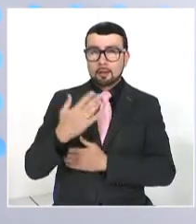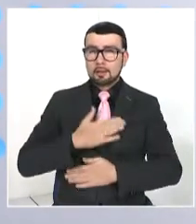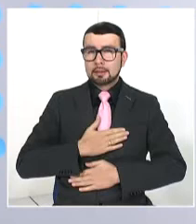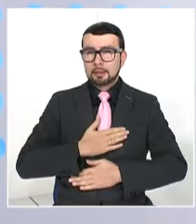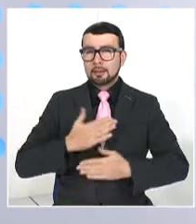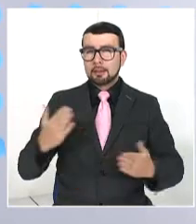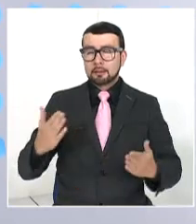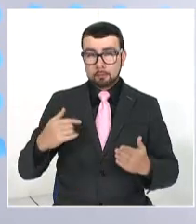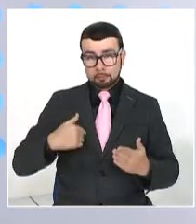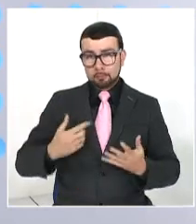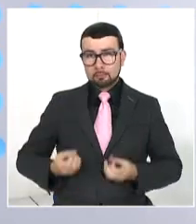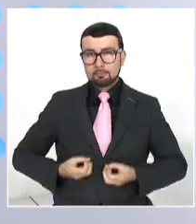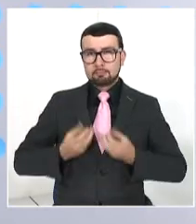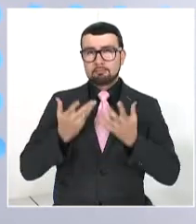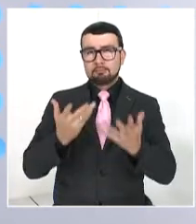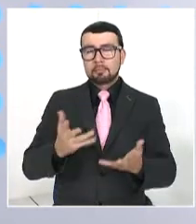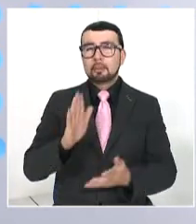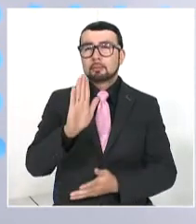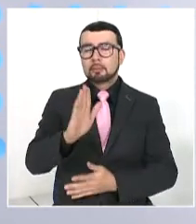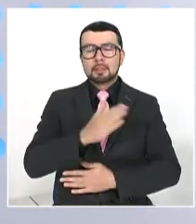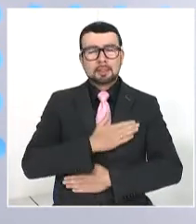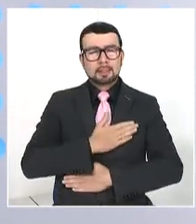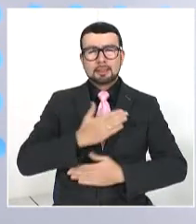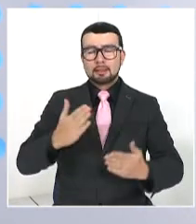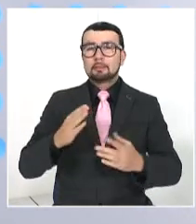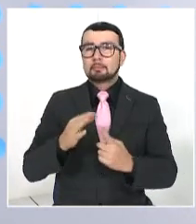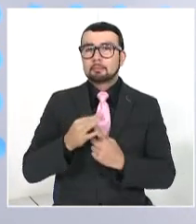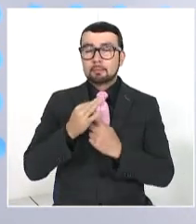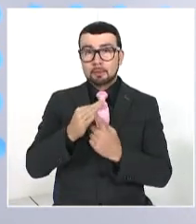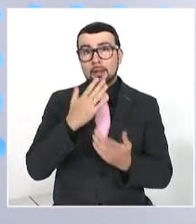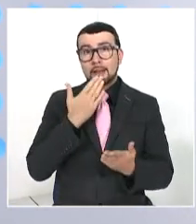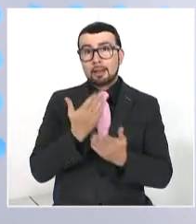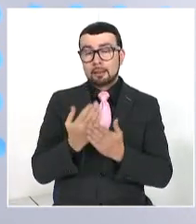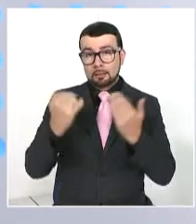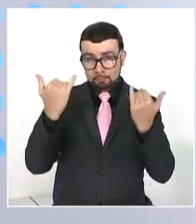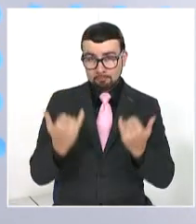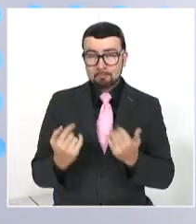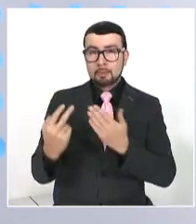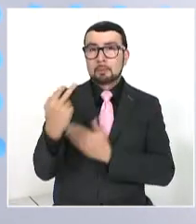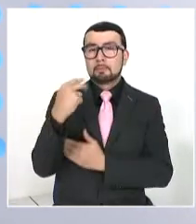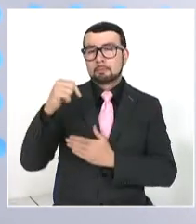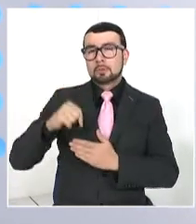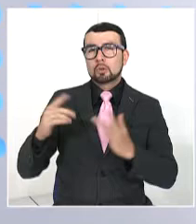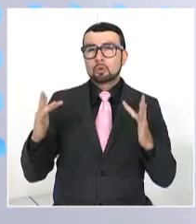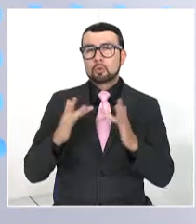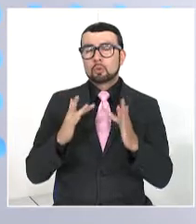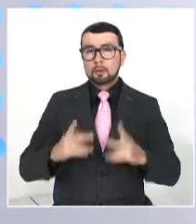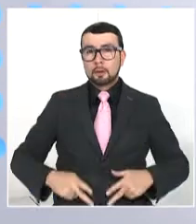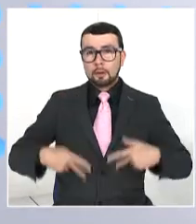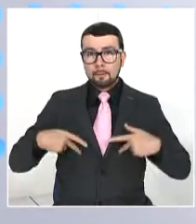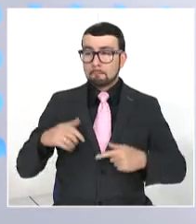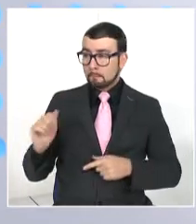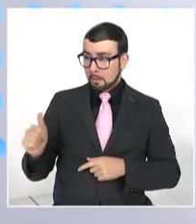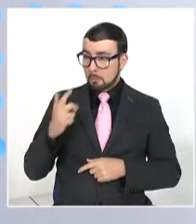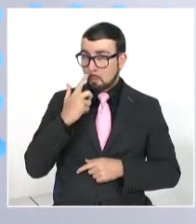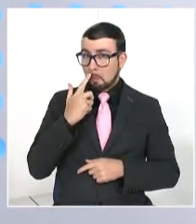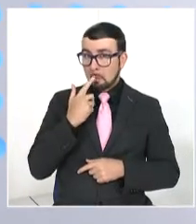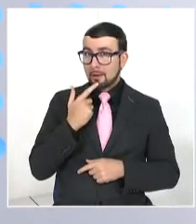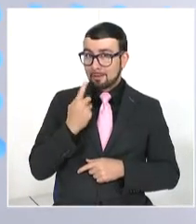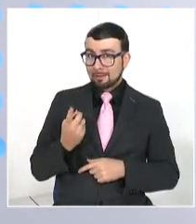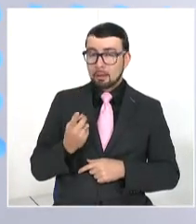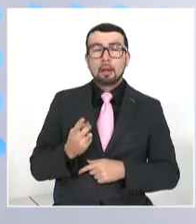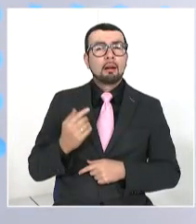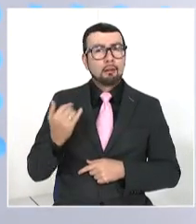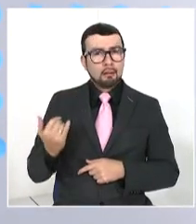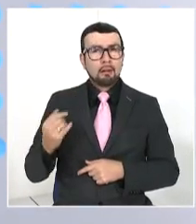y les envío un saludo muy especial. Gracias por estar con nosotros en Conexión Vital. Como lo decía mi padre, la idea con este programa